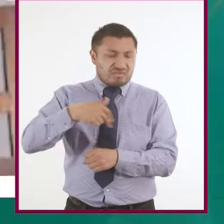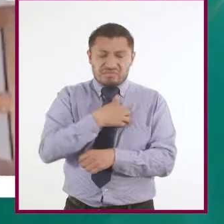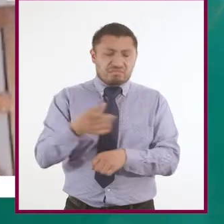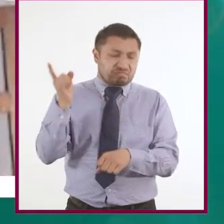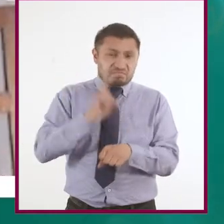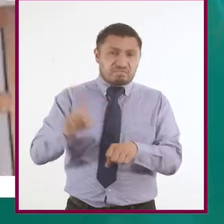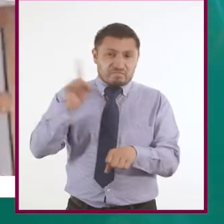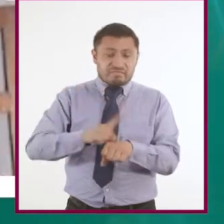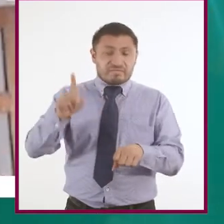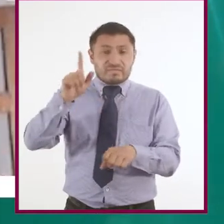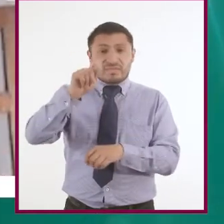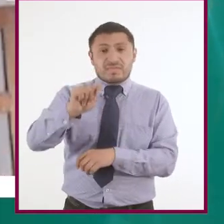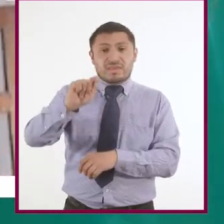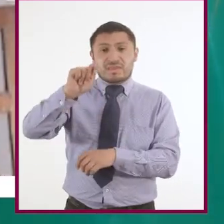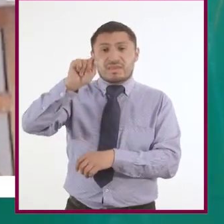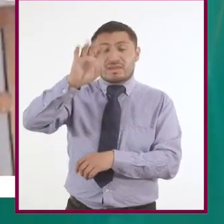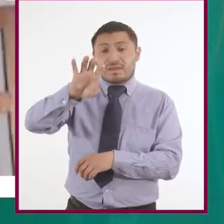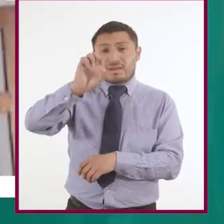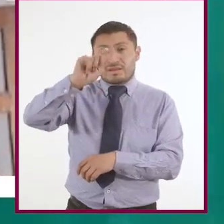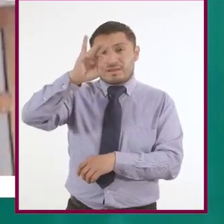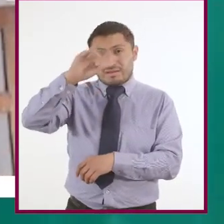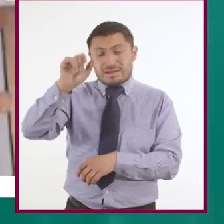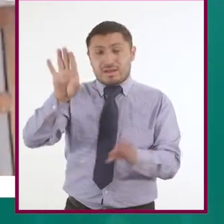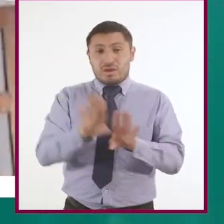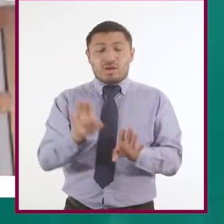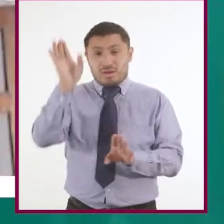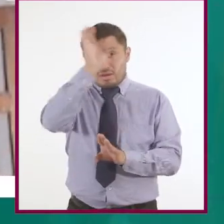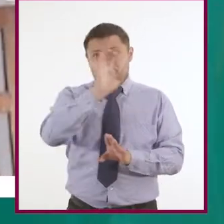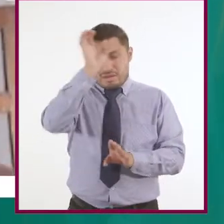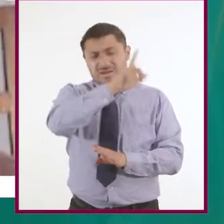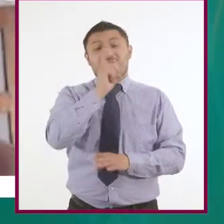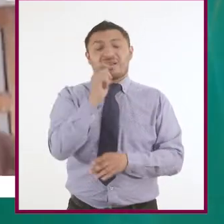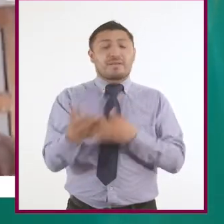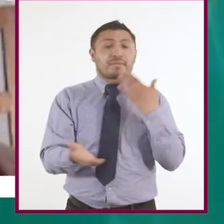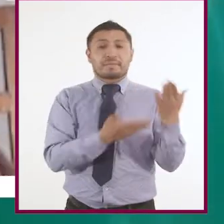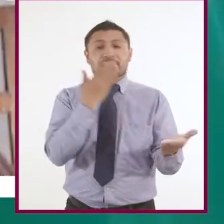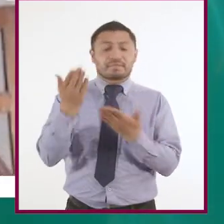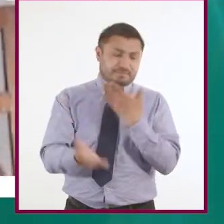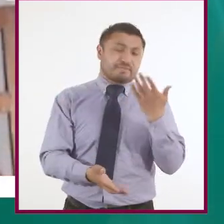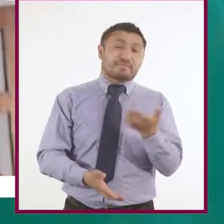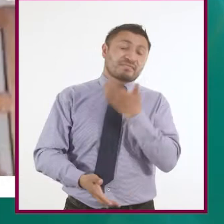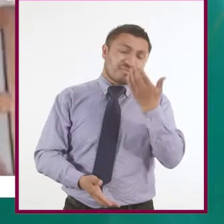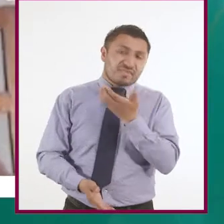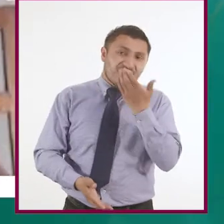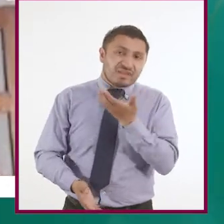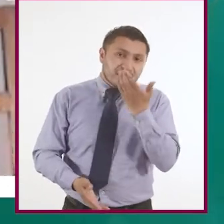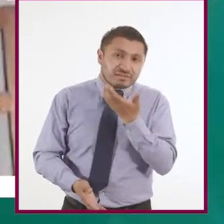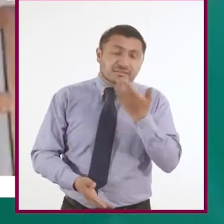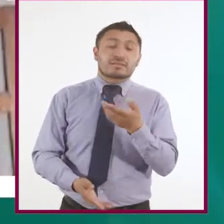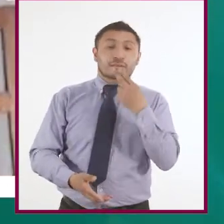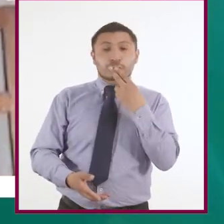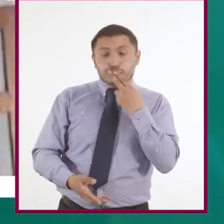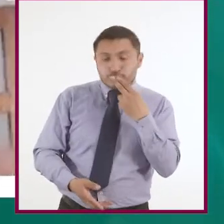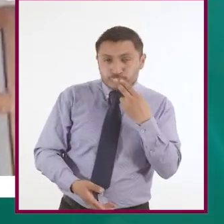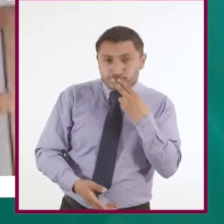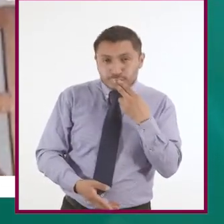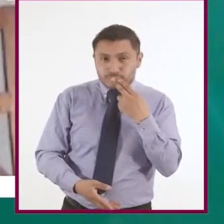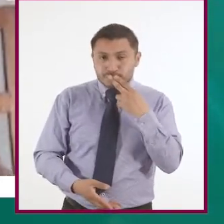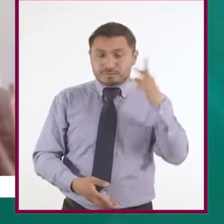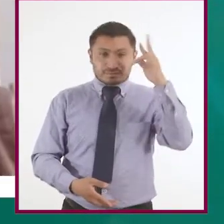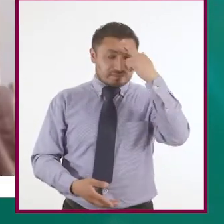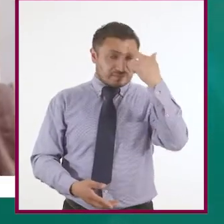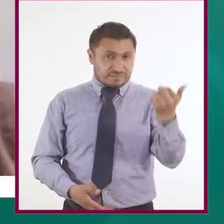días, y la ética como una ciencia, es decir, el estudio de esas costumbres usando la